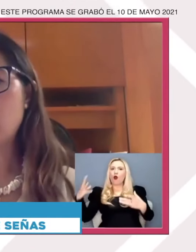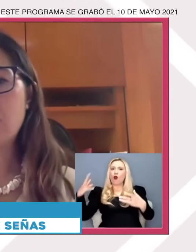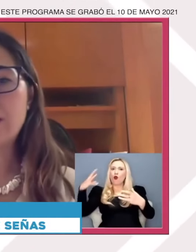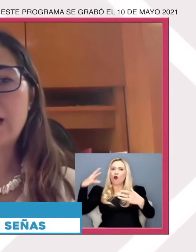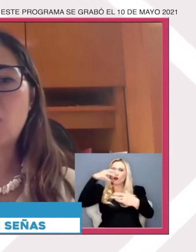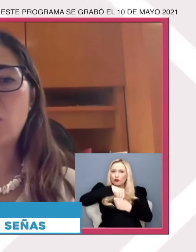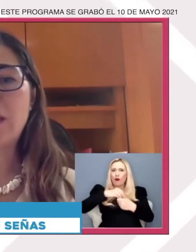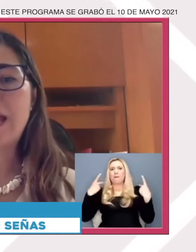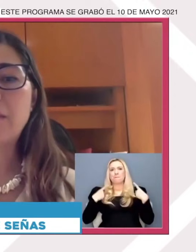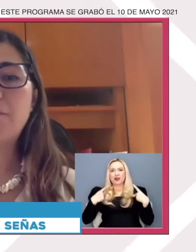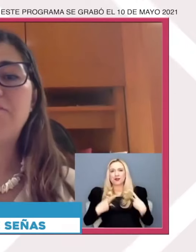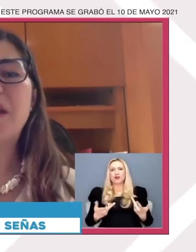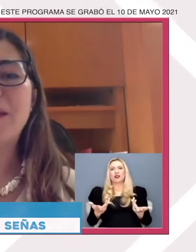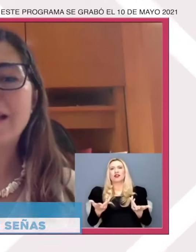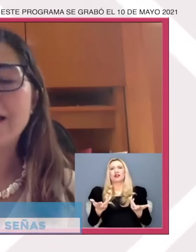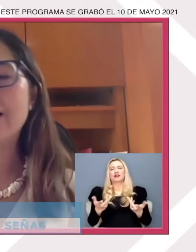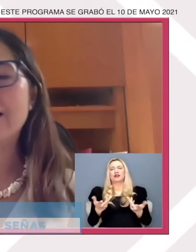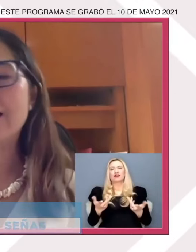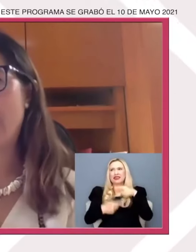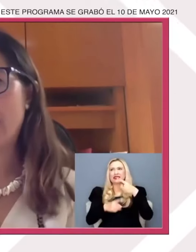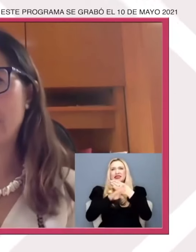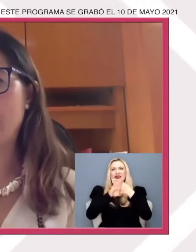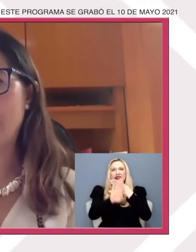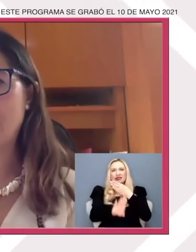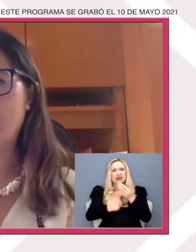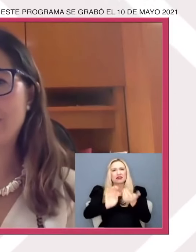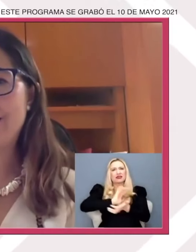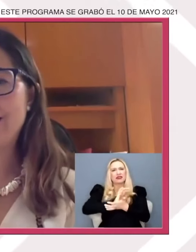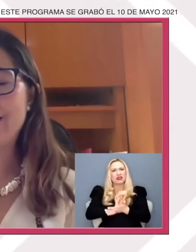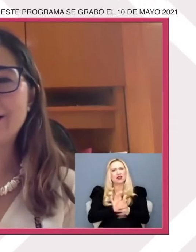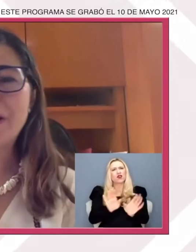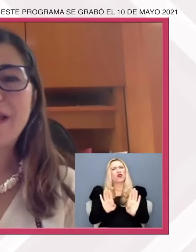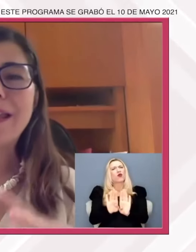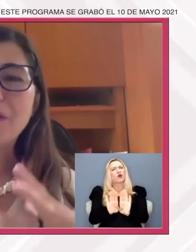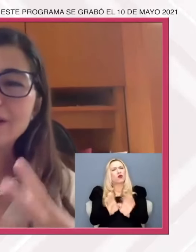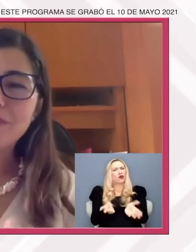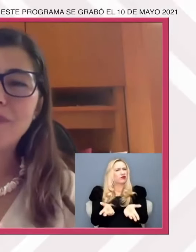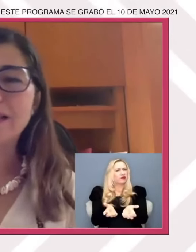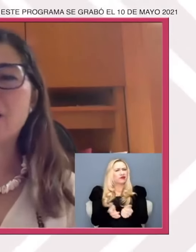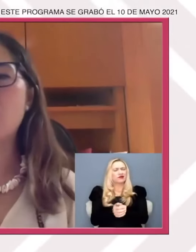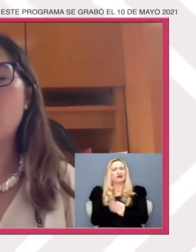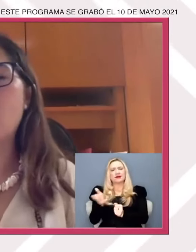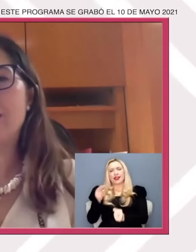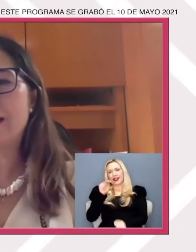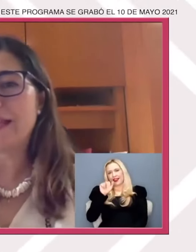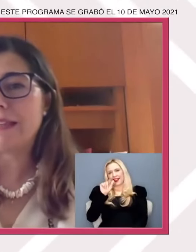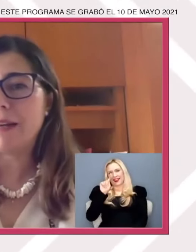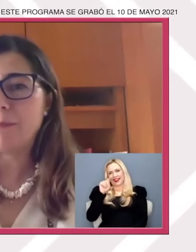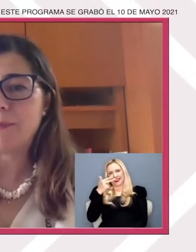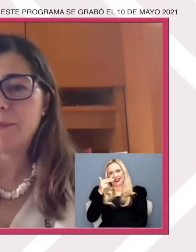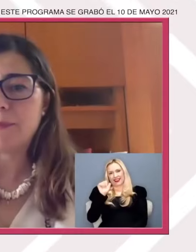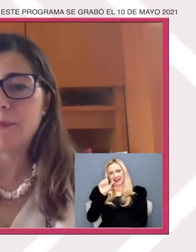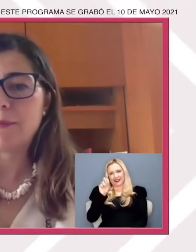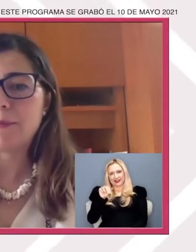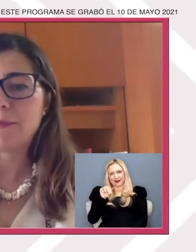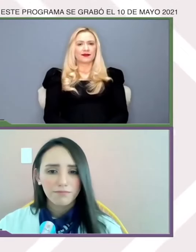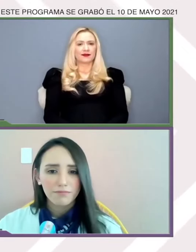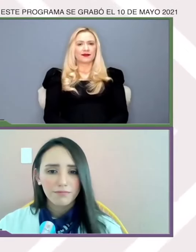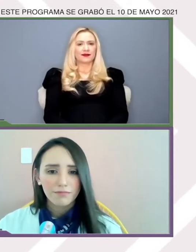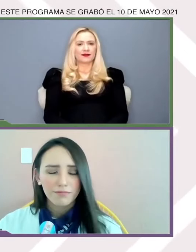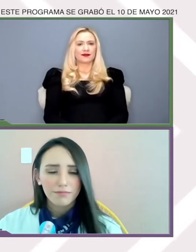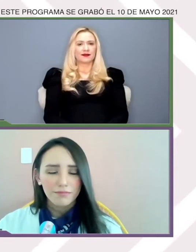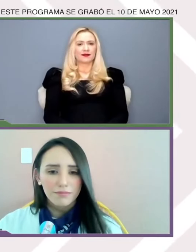las personas de la comunidad, prevenir y eliminar la discriminación hacia ellas. ¿Qué nos hace falta como comunidad, Nathan?